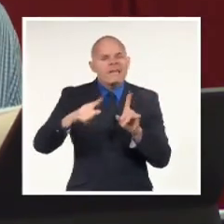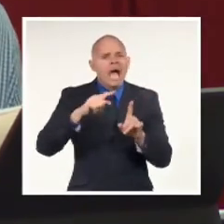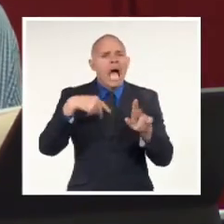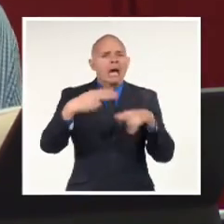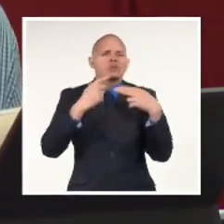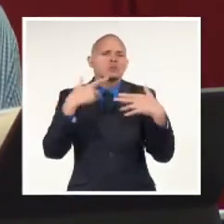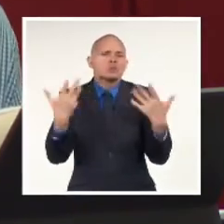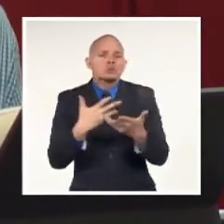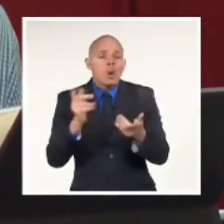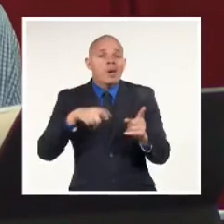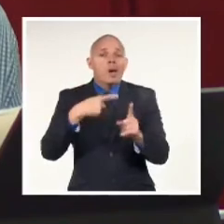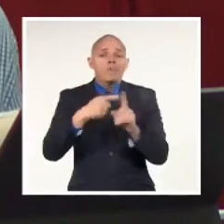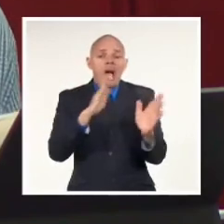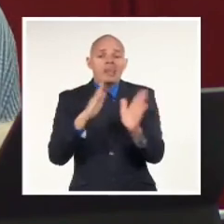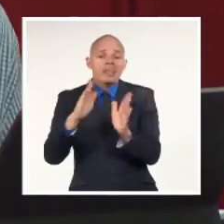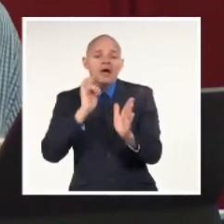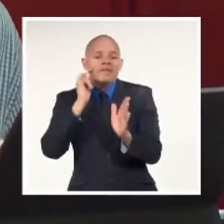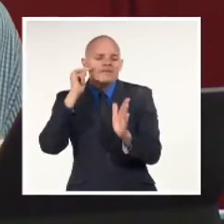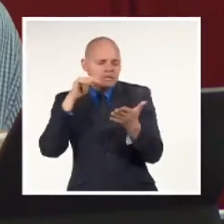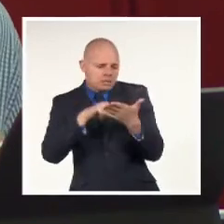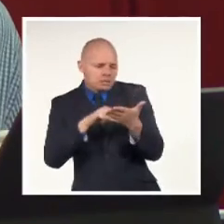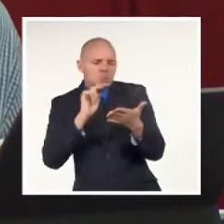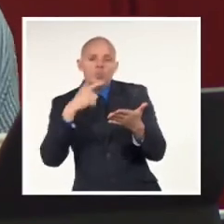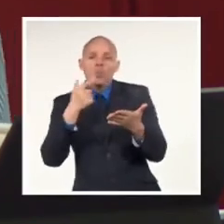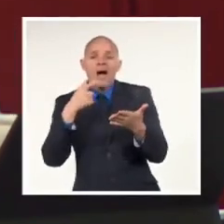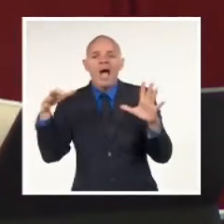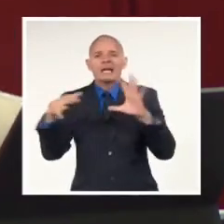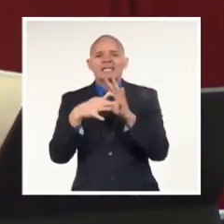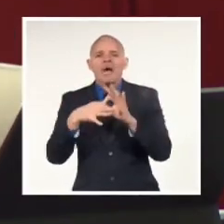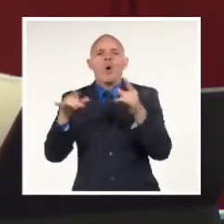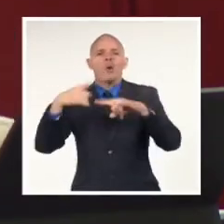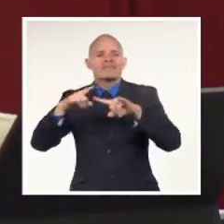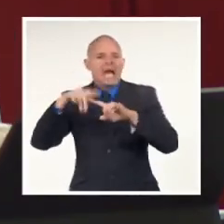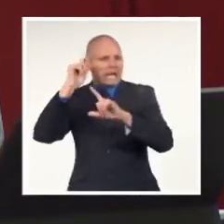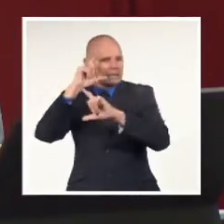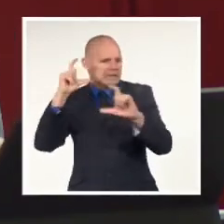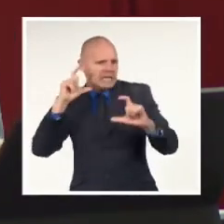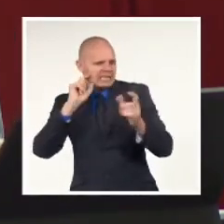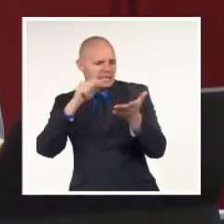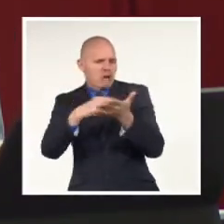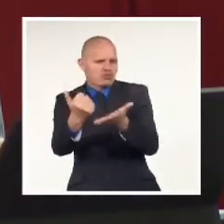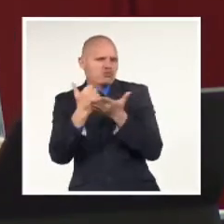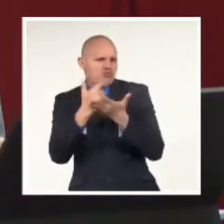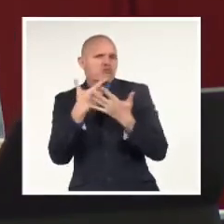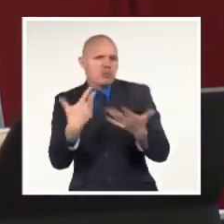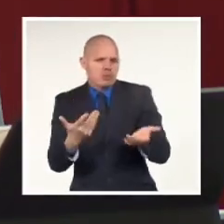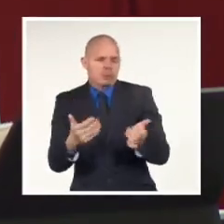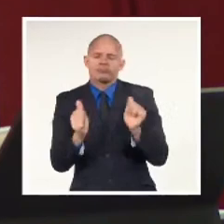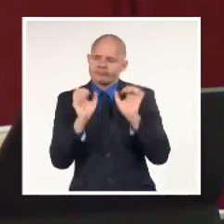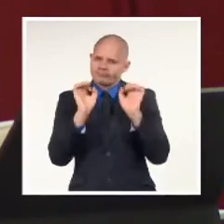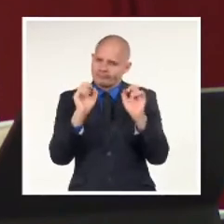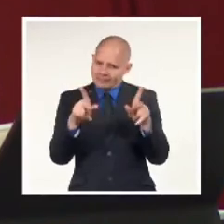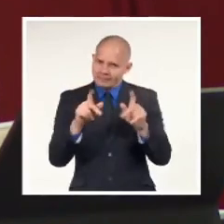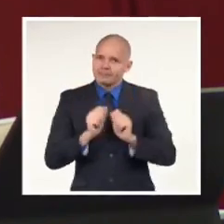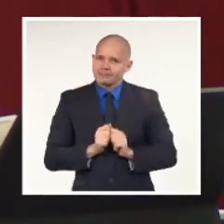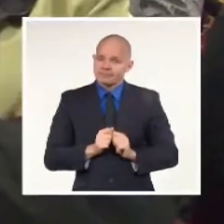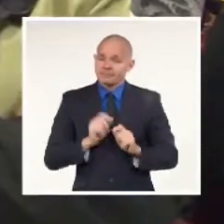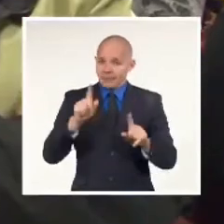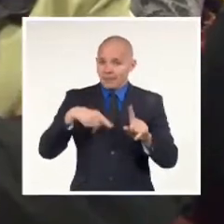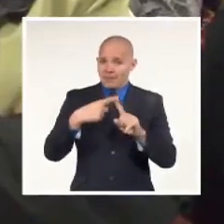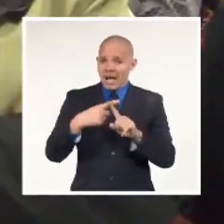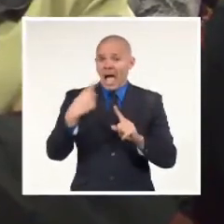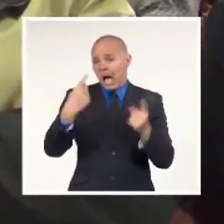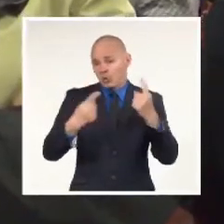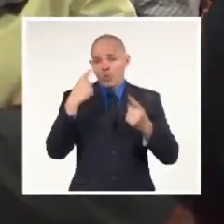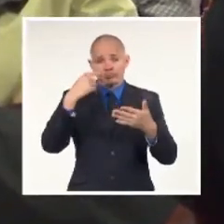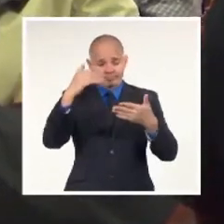de la ciencia, de la gestión de la ciencia y la innovación para poder llegar a cumplir con esas líneas estratégicas. Y en algunas donde pudieron